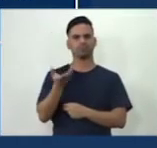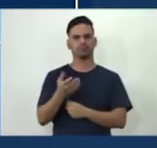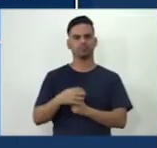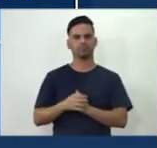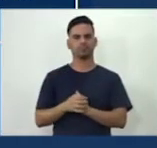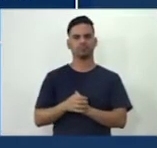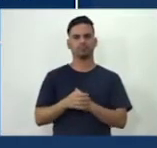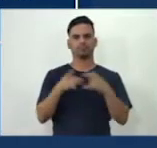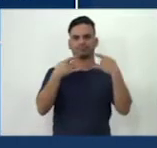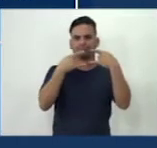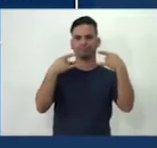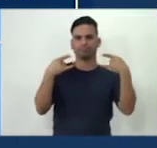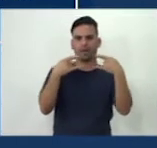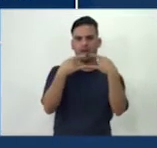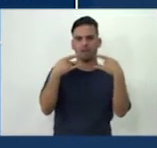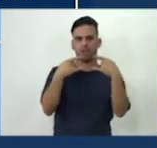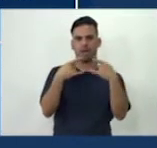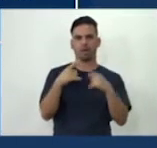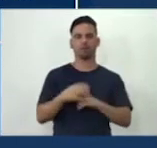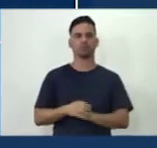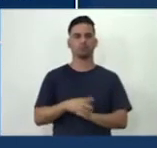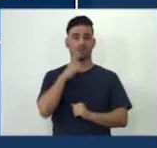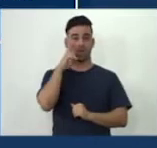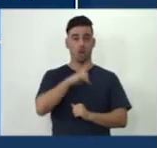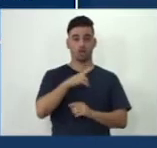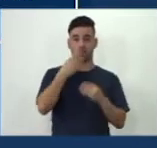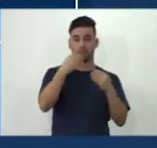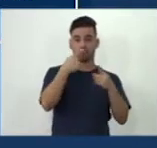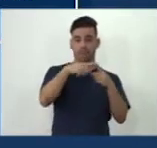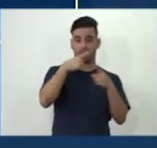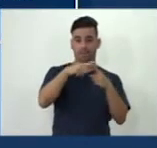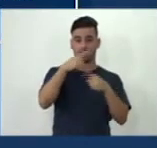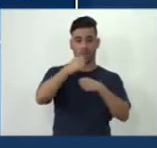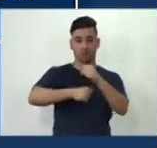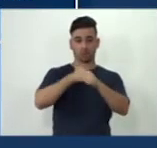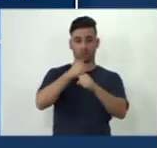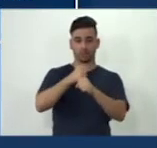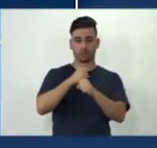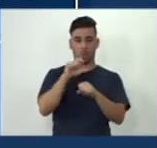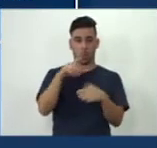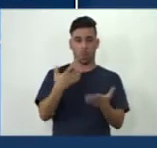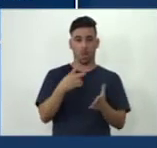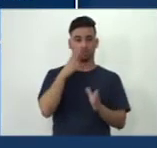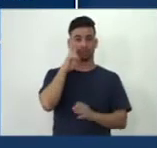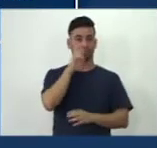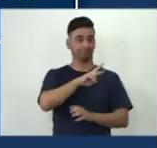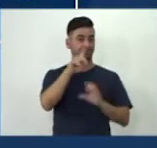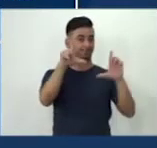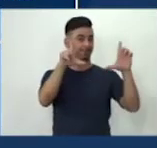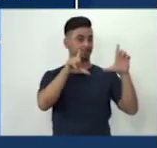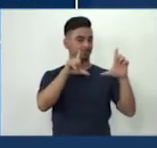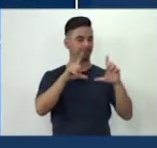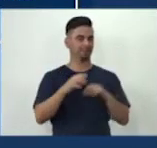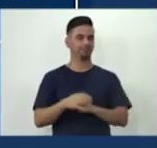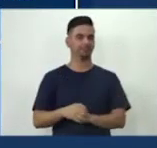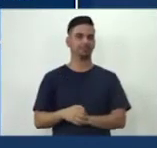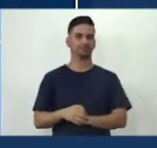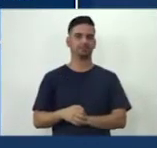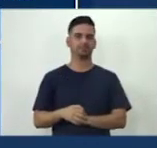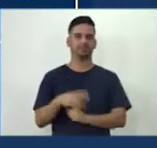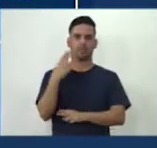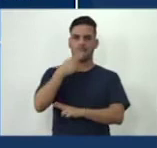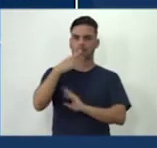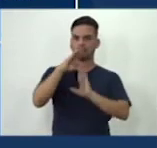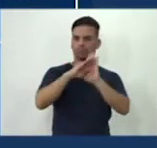un electroimán, materiales necesarios, alambre de cobre, material ferromagnético, una batería, una